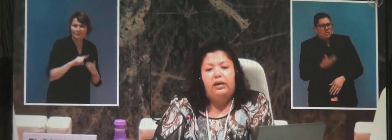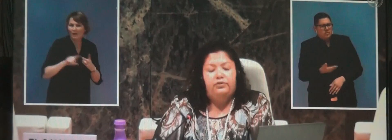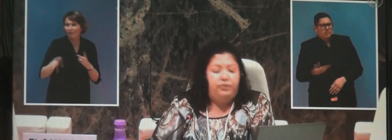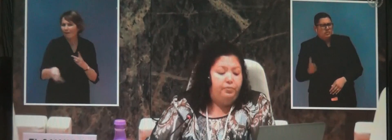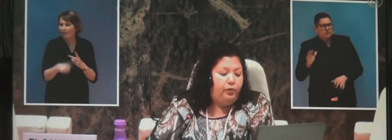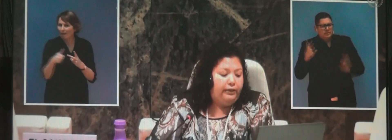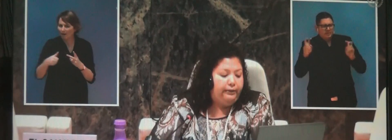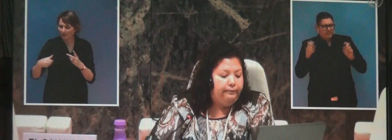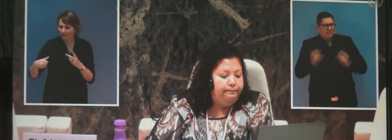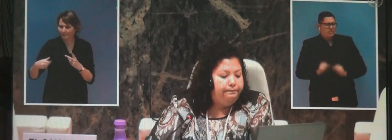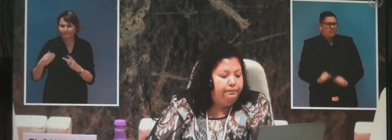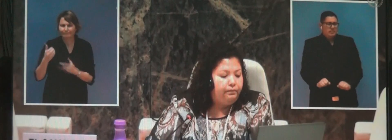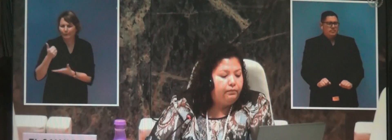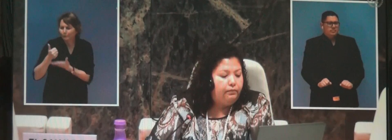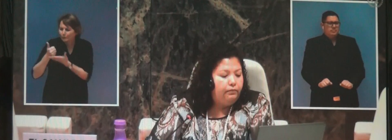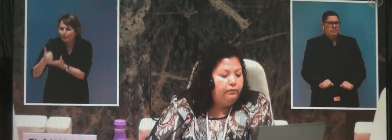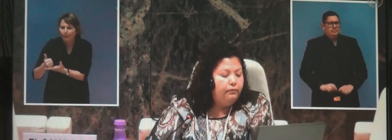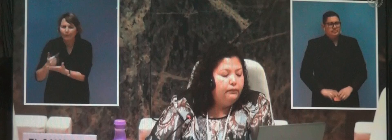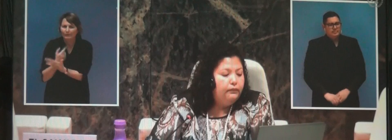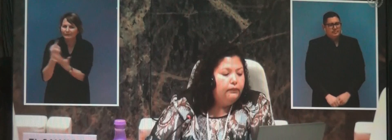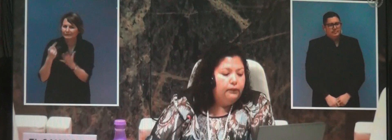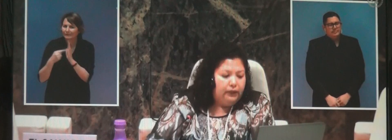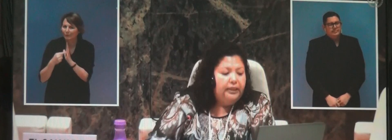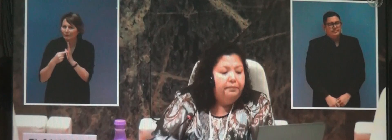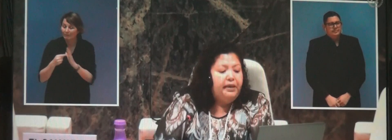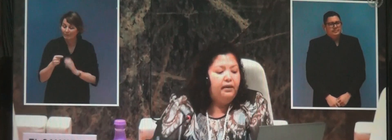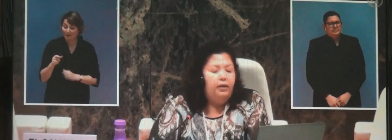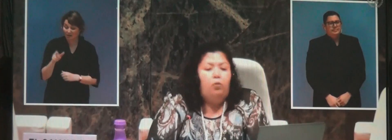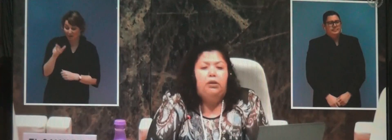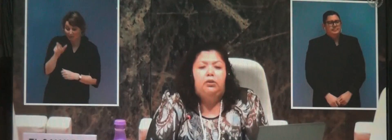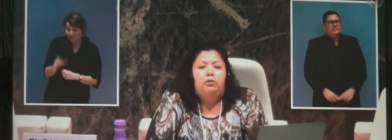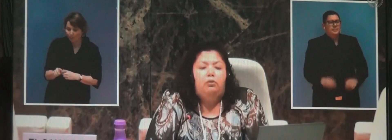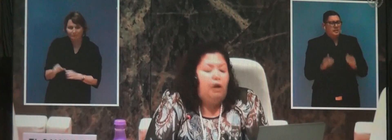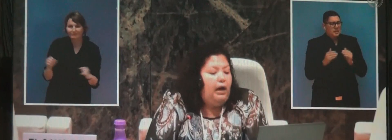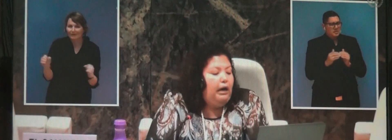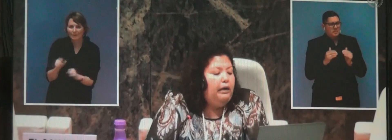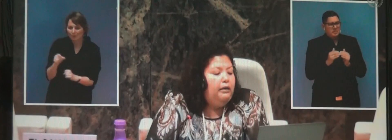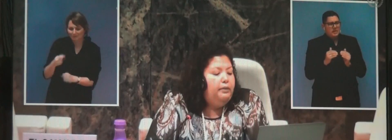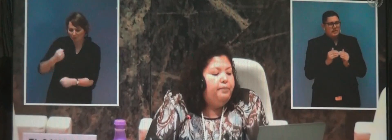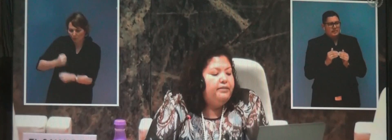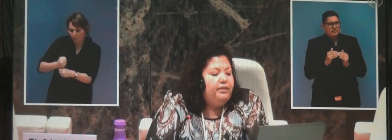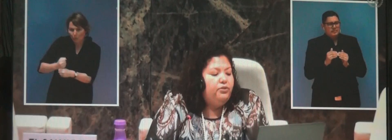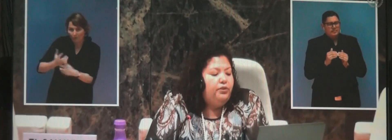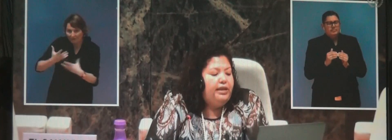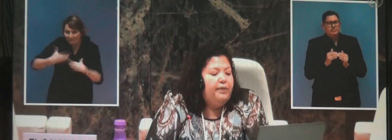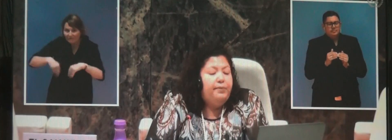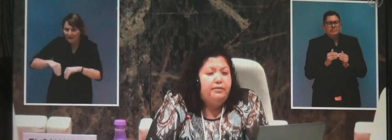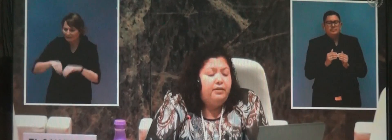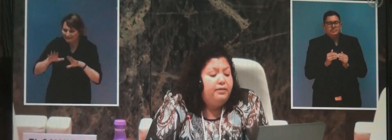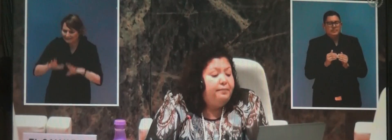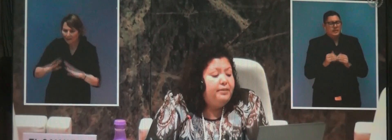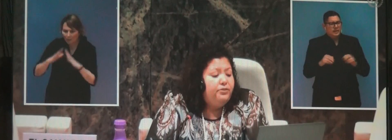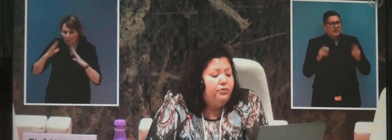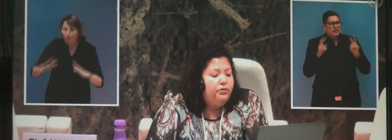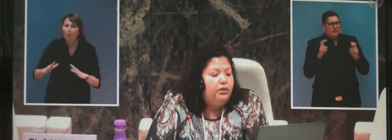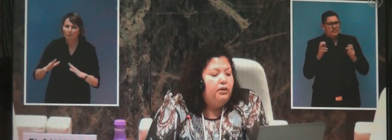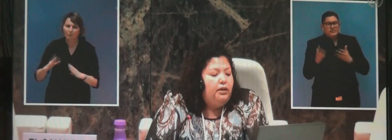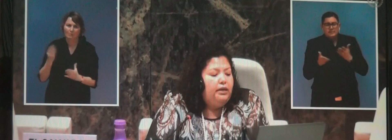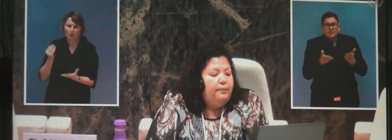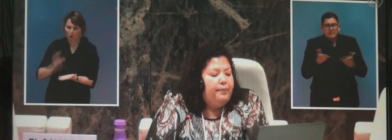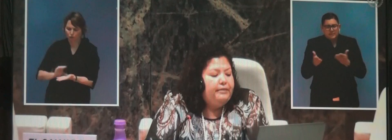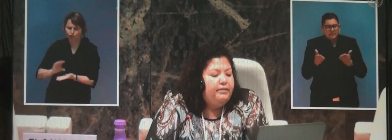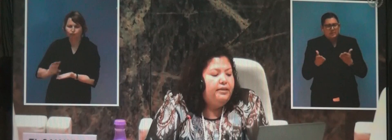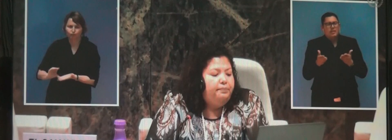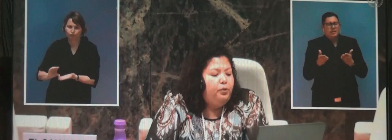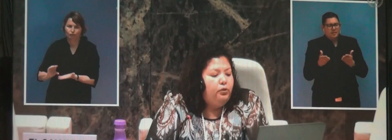en caso de muerte. Y también en cuanto a prestaciones en especie y servicios,